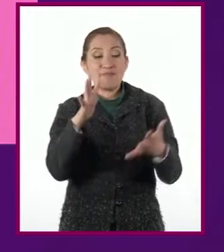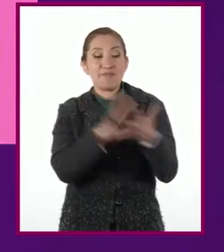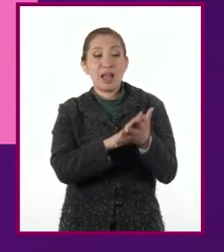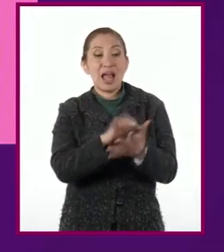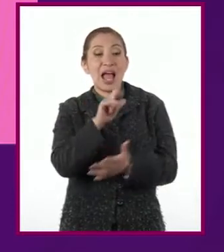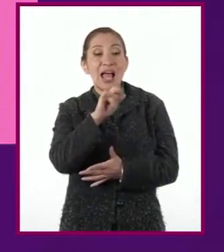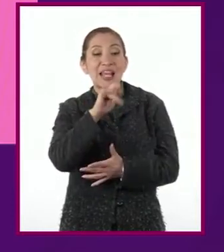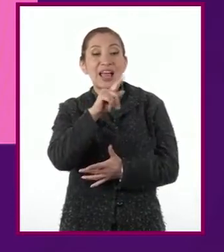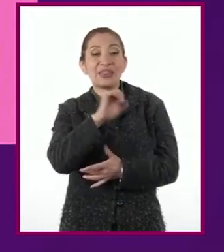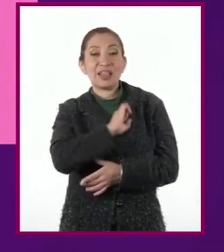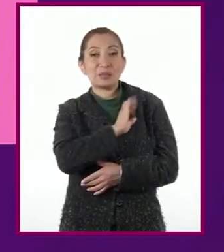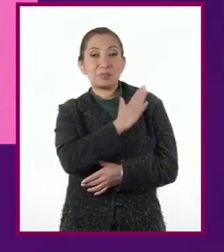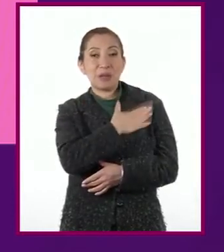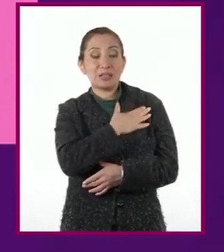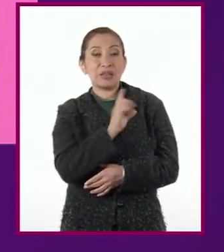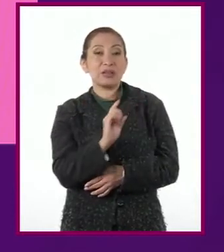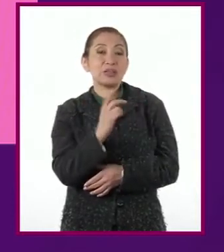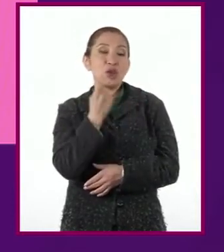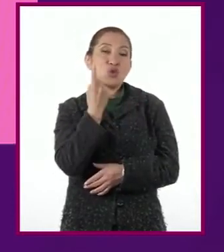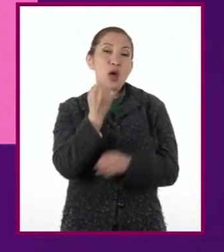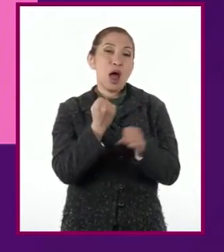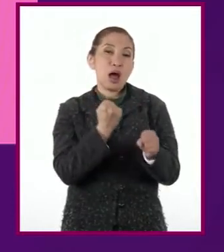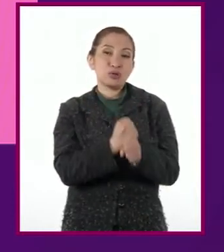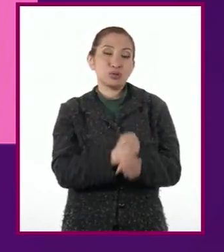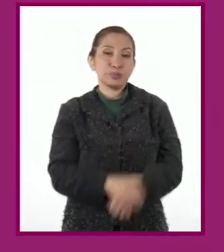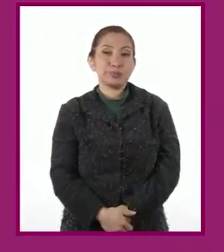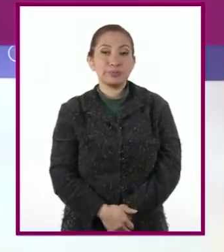de Alicante, España, a los 31 años.